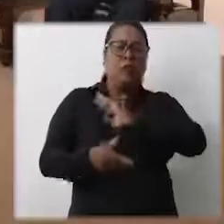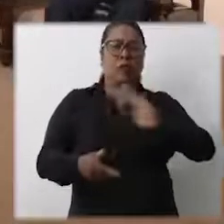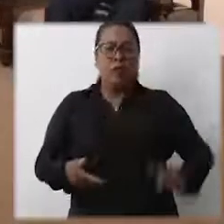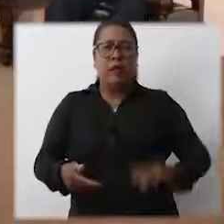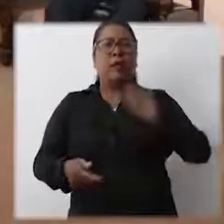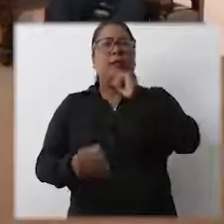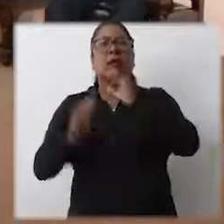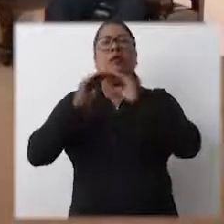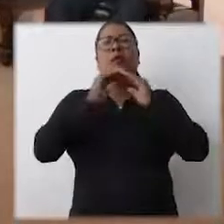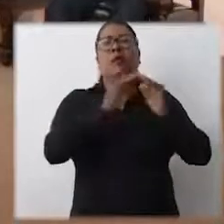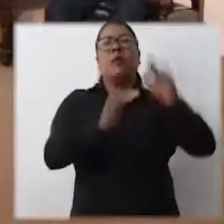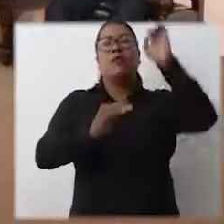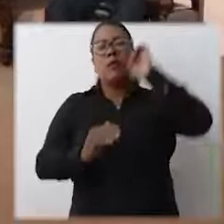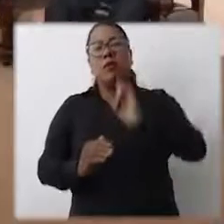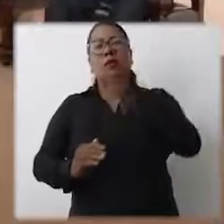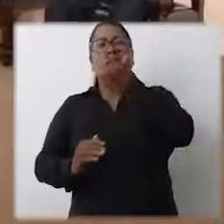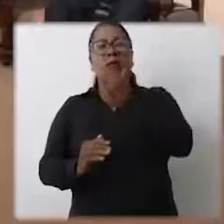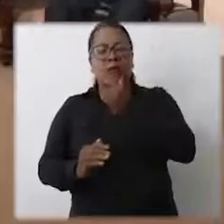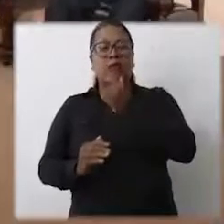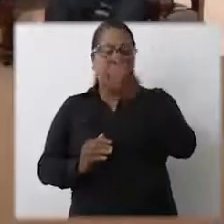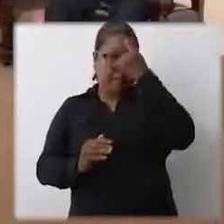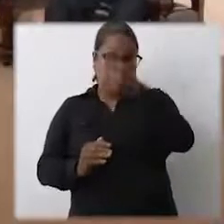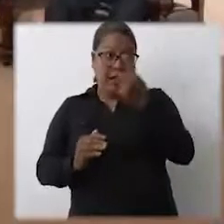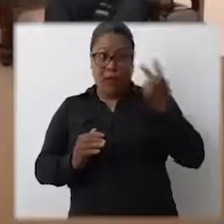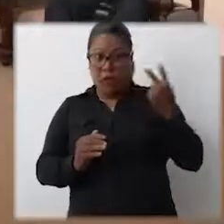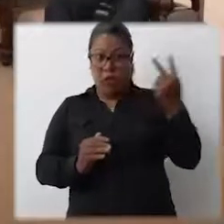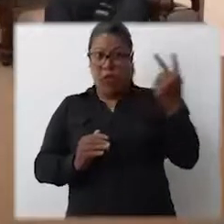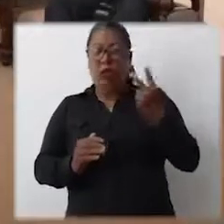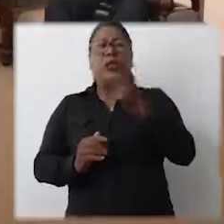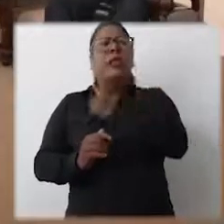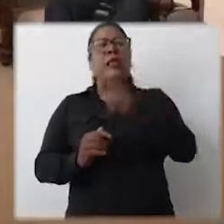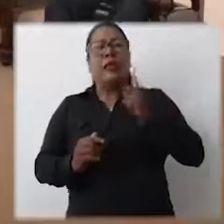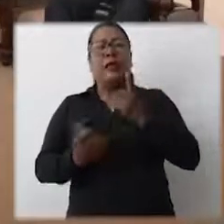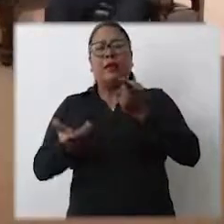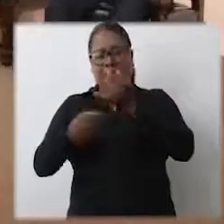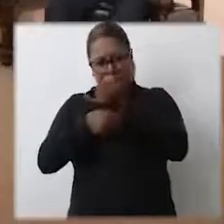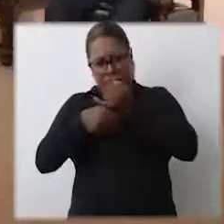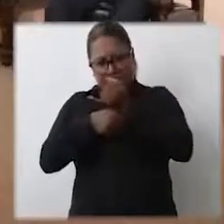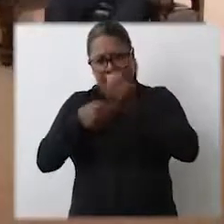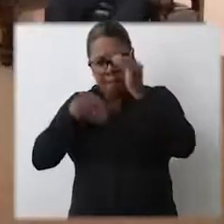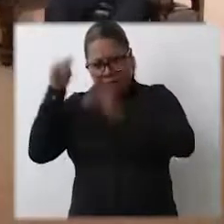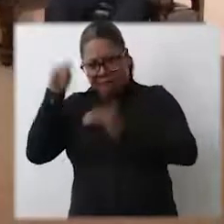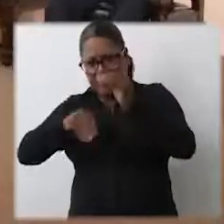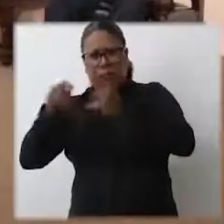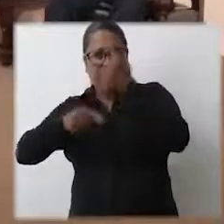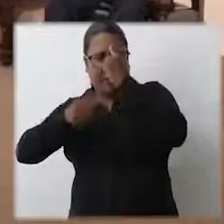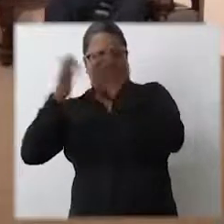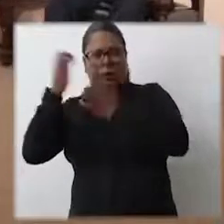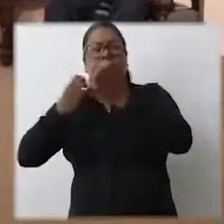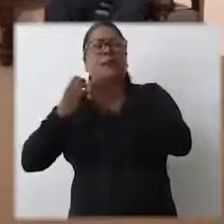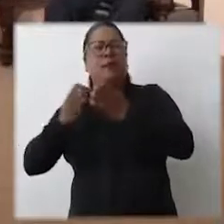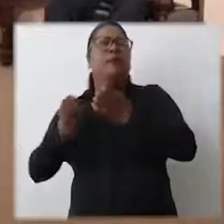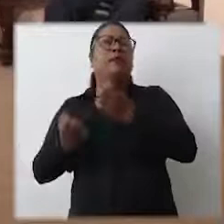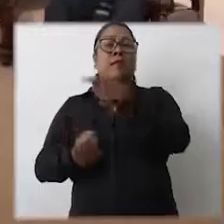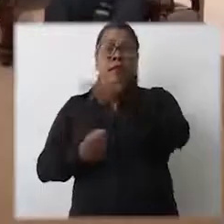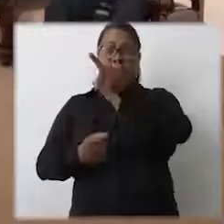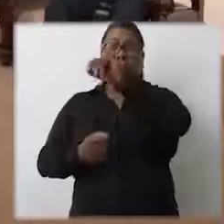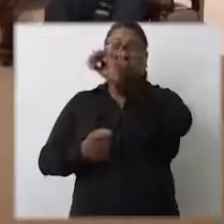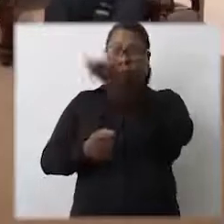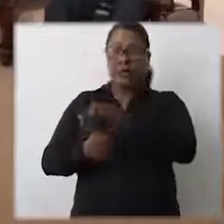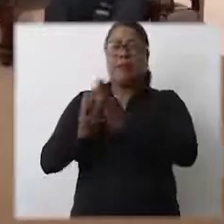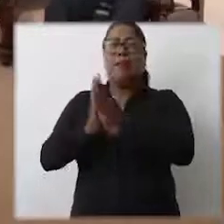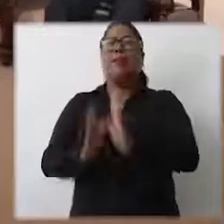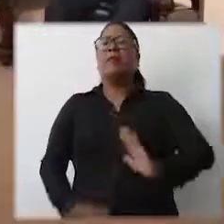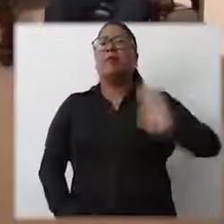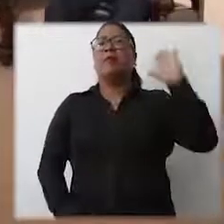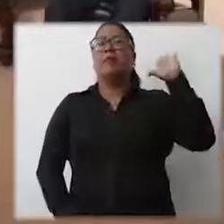Aprobado por unanimidad, señor presidente. Gracias, secretaria. Turne el punto de acuerdo asignado por el síndico Jorge Castro Campos a la Comisión de Normatividad y Nomenclatura